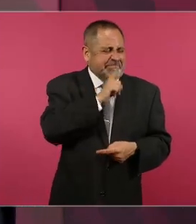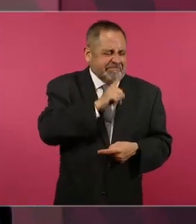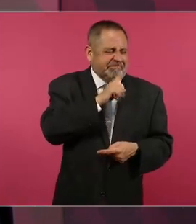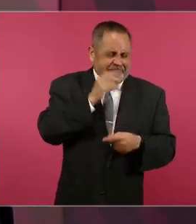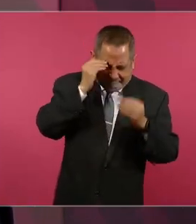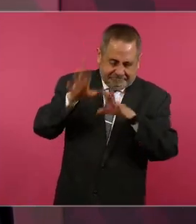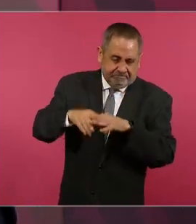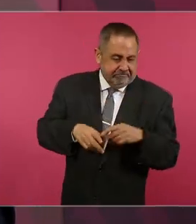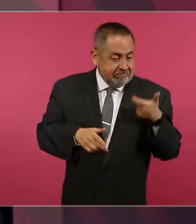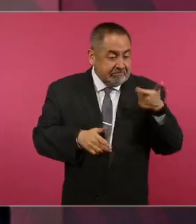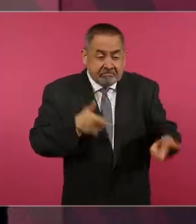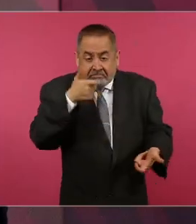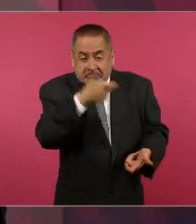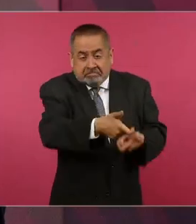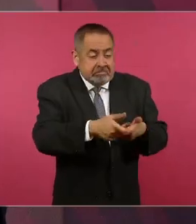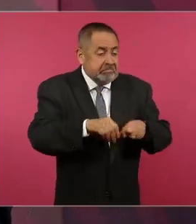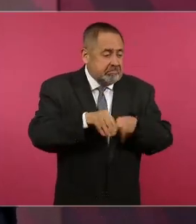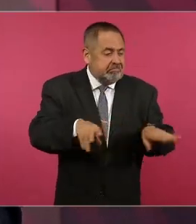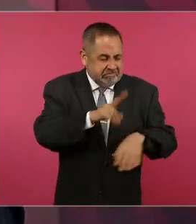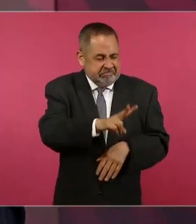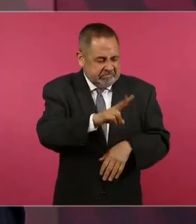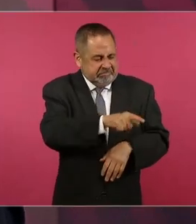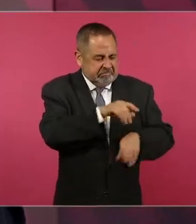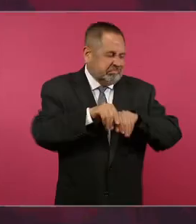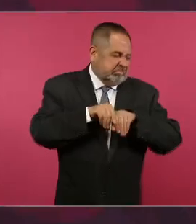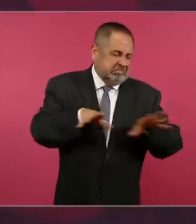y así te va a ir muy bien